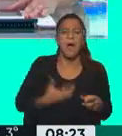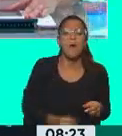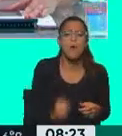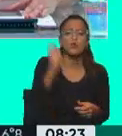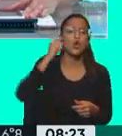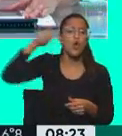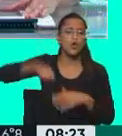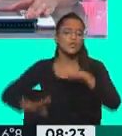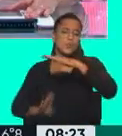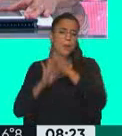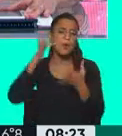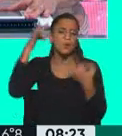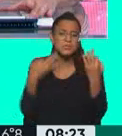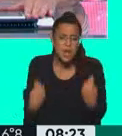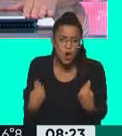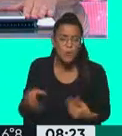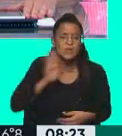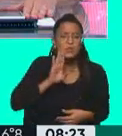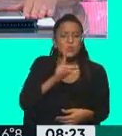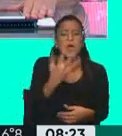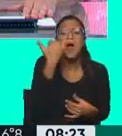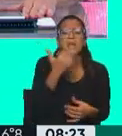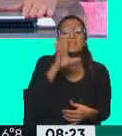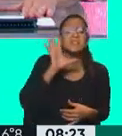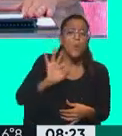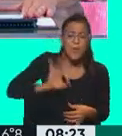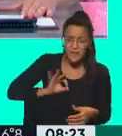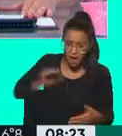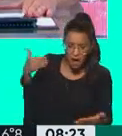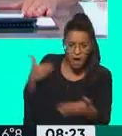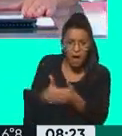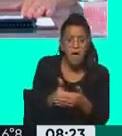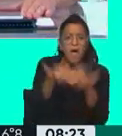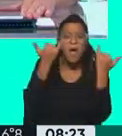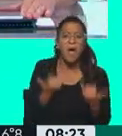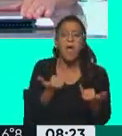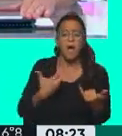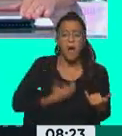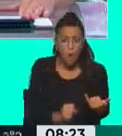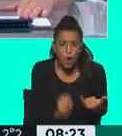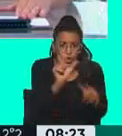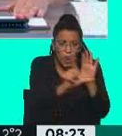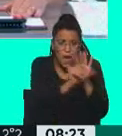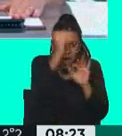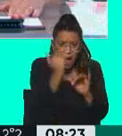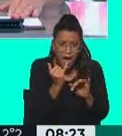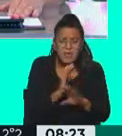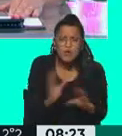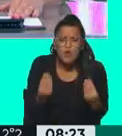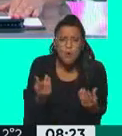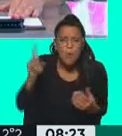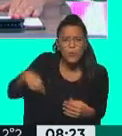la corte suprema de justicia teniendo eeuu 50 años con el aborto legalizado en el